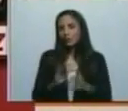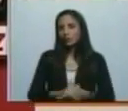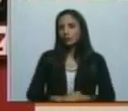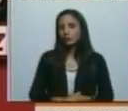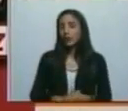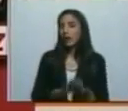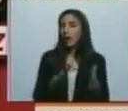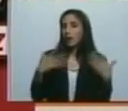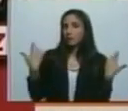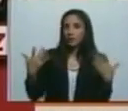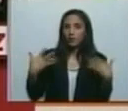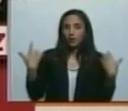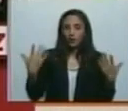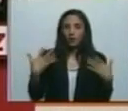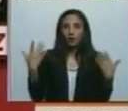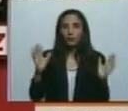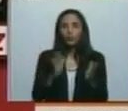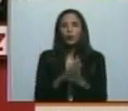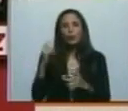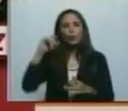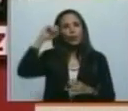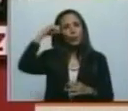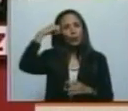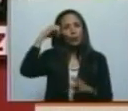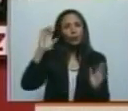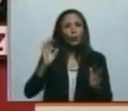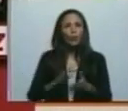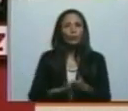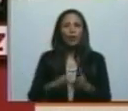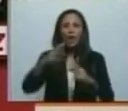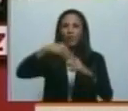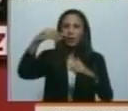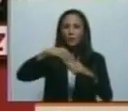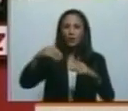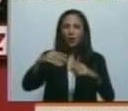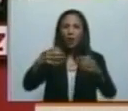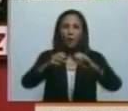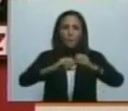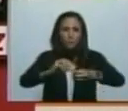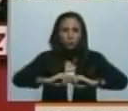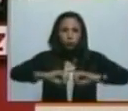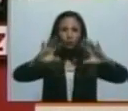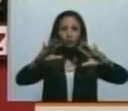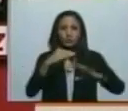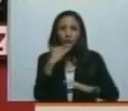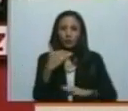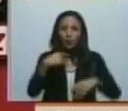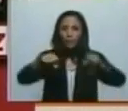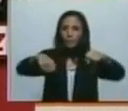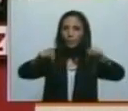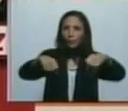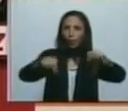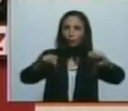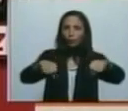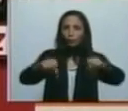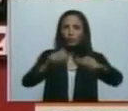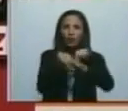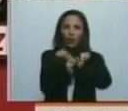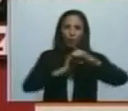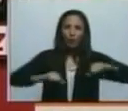alegraban cuando, recuerdo que la última vez pusieron una bomba en Altamira. En Altamira iban unos motorizados de la Guardia Nacional